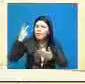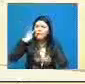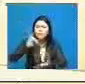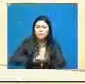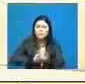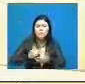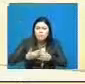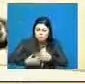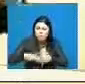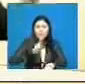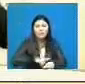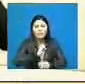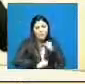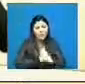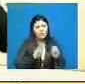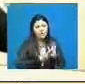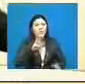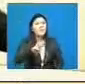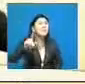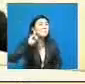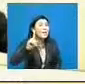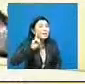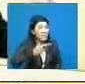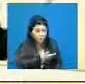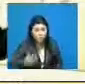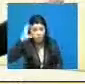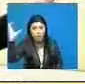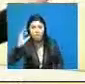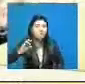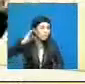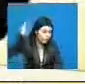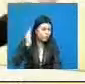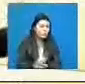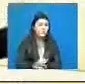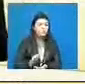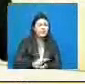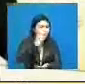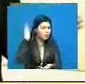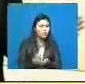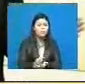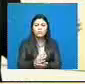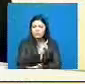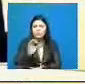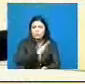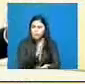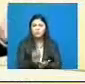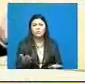del 2008 se engañó al país. Nunca, nunca diría eso.